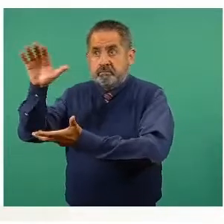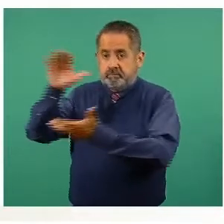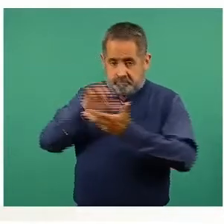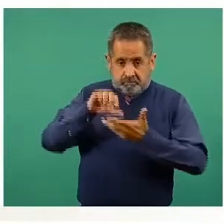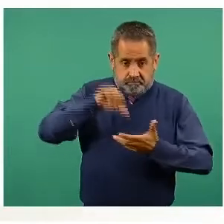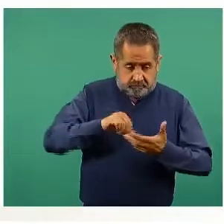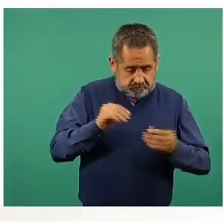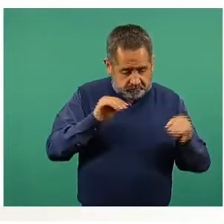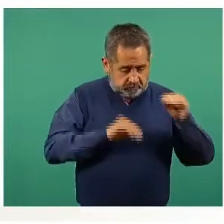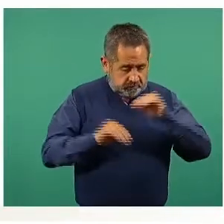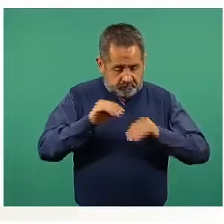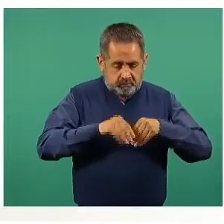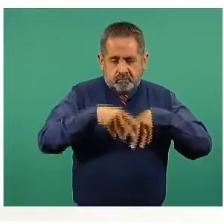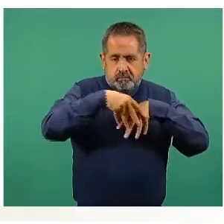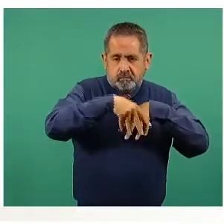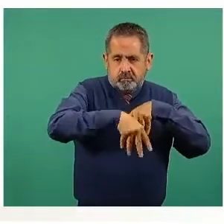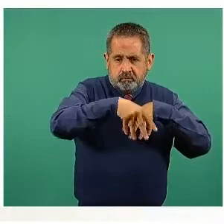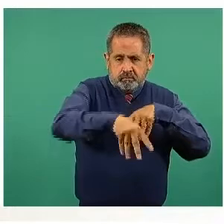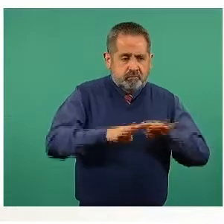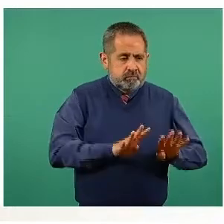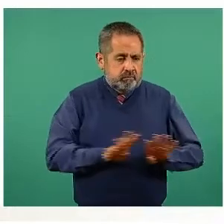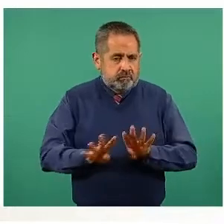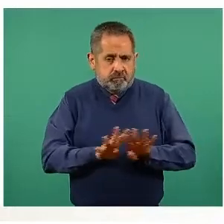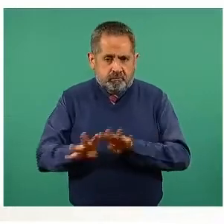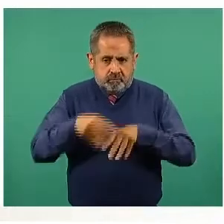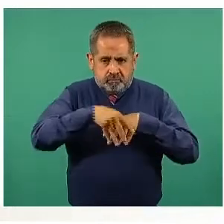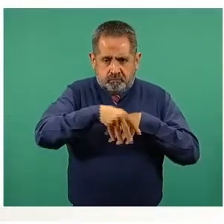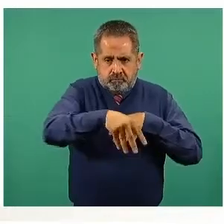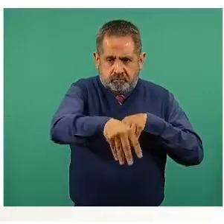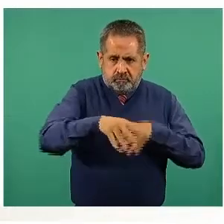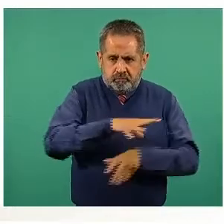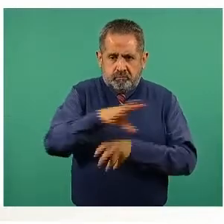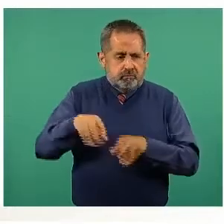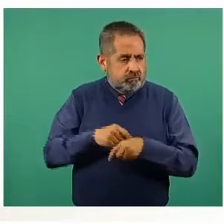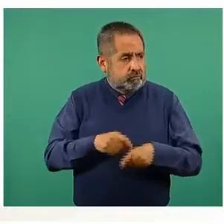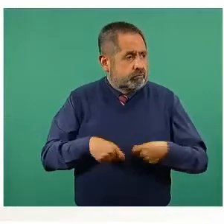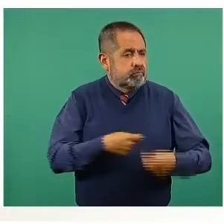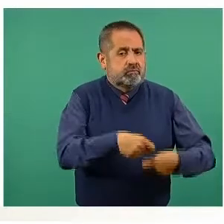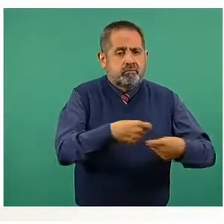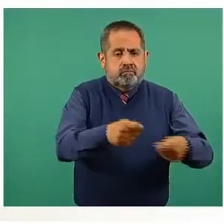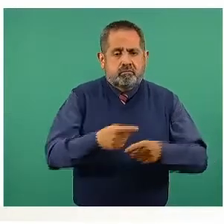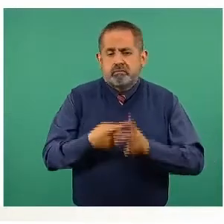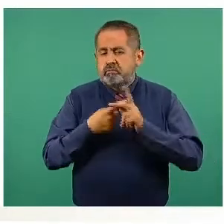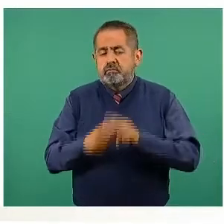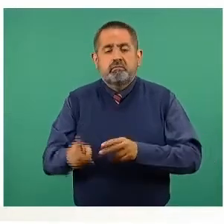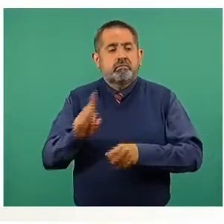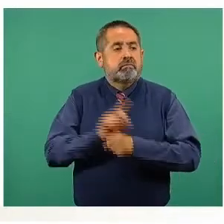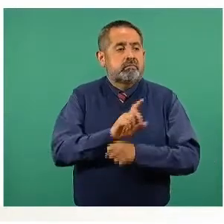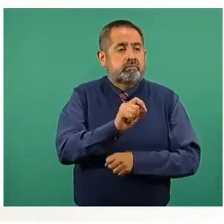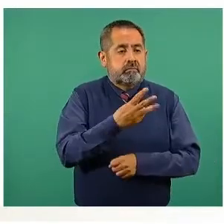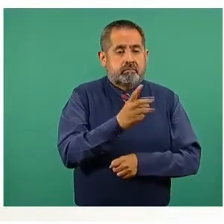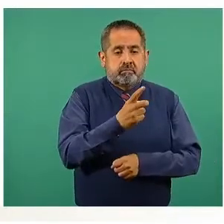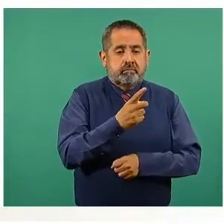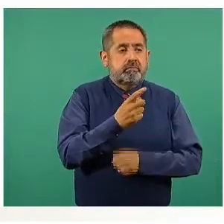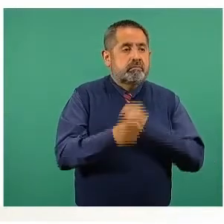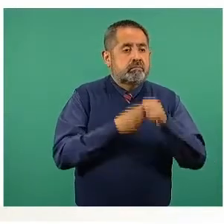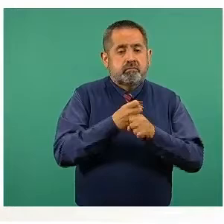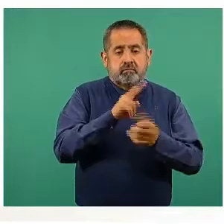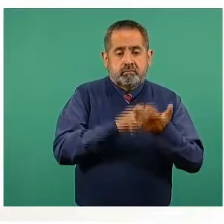así la distribución acumulada de vacunas que han llegado a México desde el 23 de diciembre de 2020.